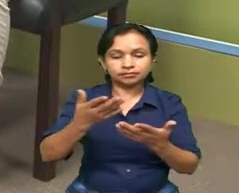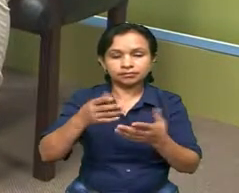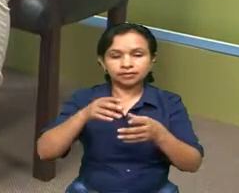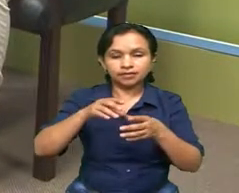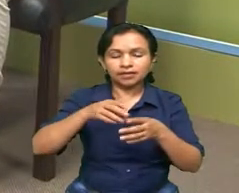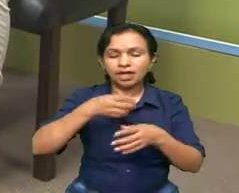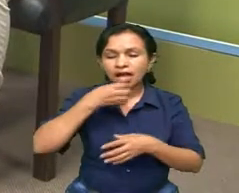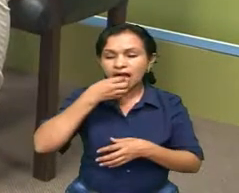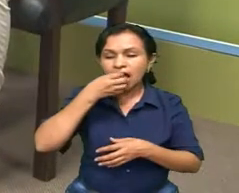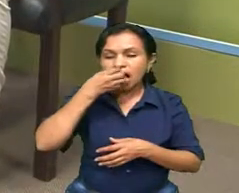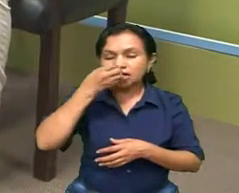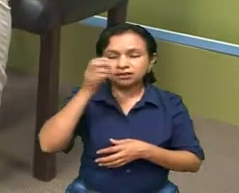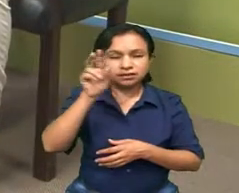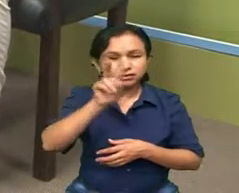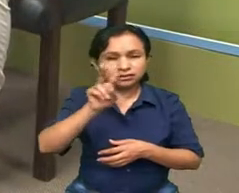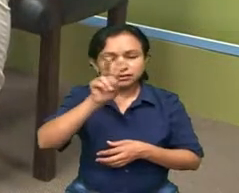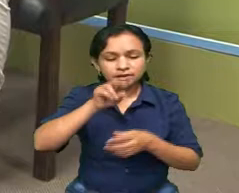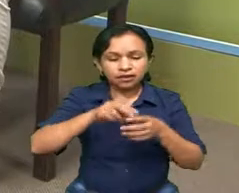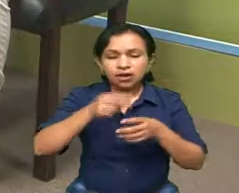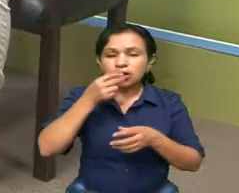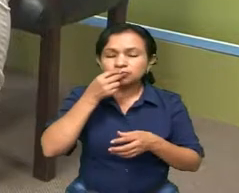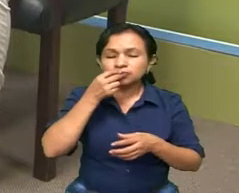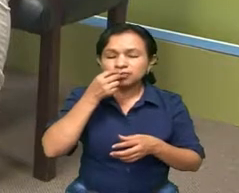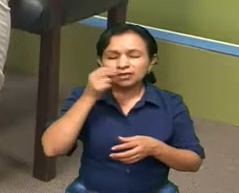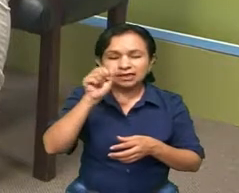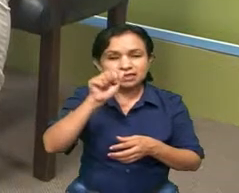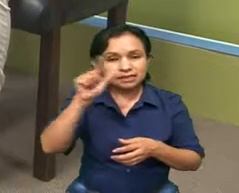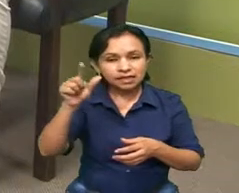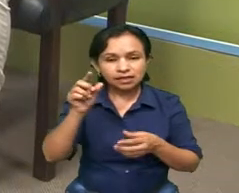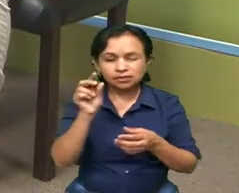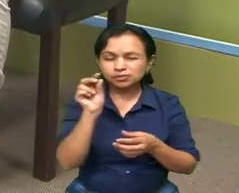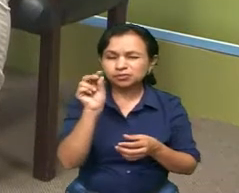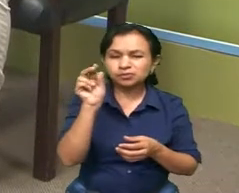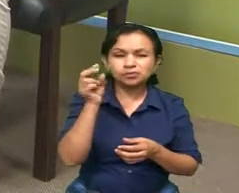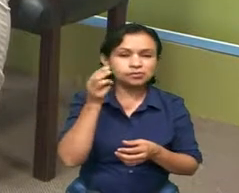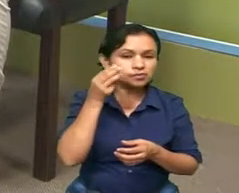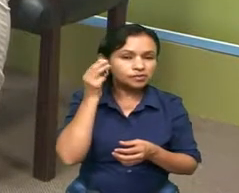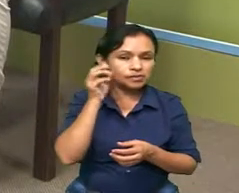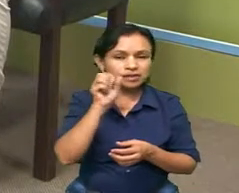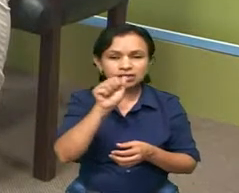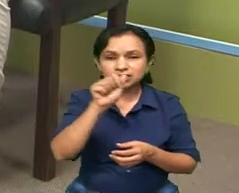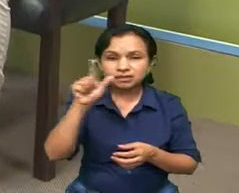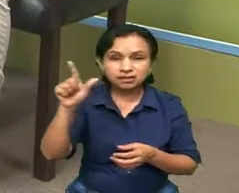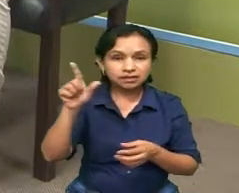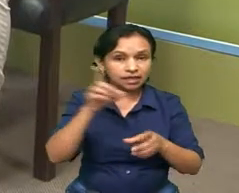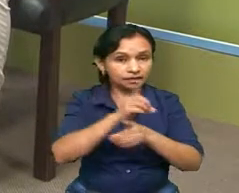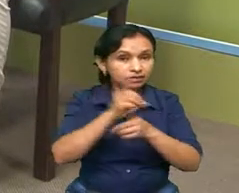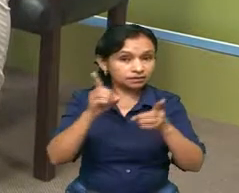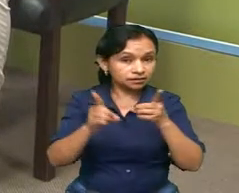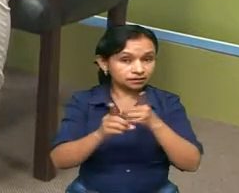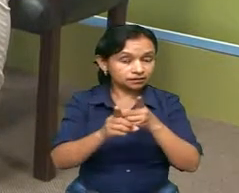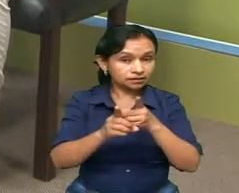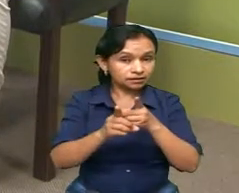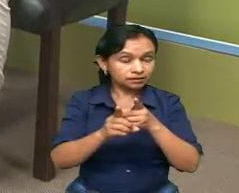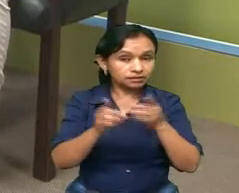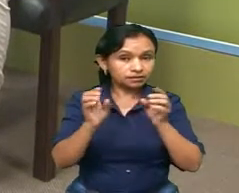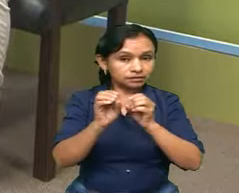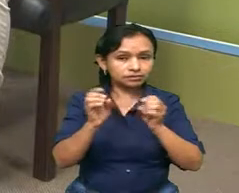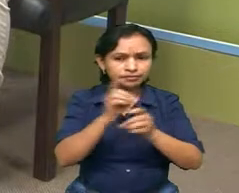sal, los jocotes con sal, entonces, los coyolitos con sal. Todo debe de comer, pero sin sal.